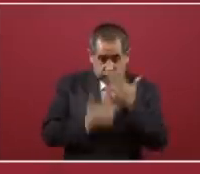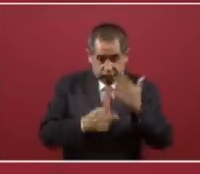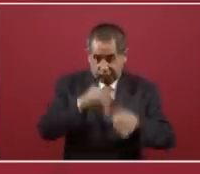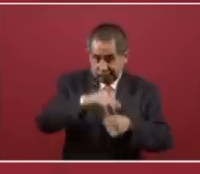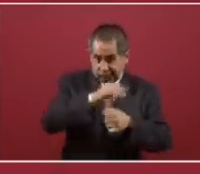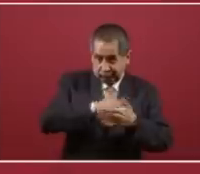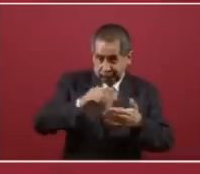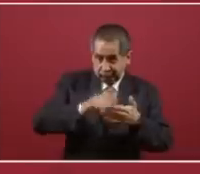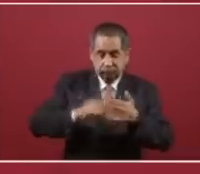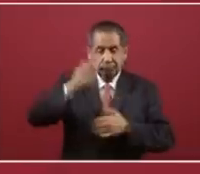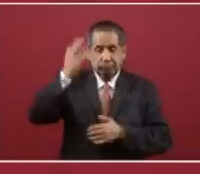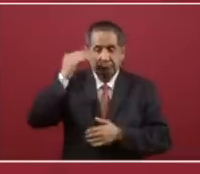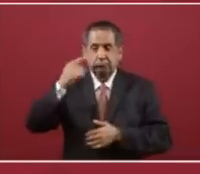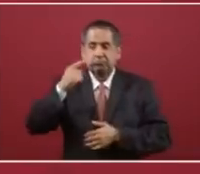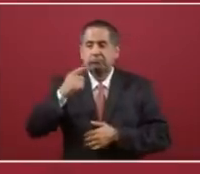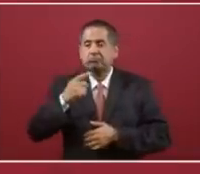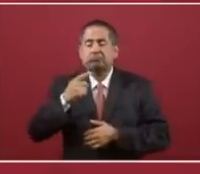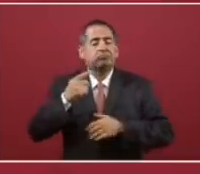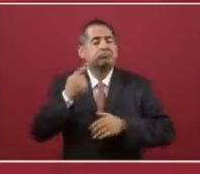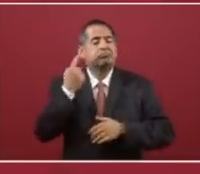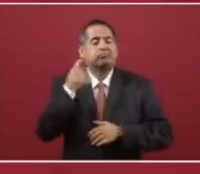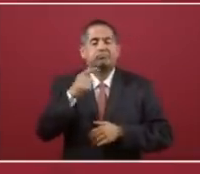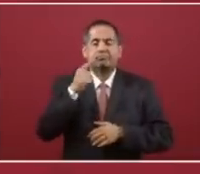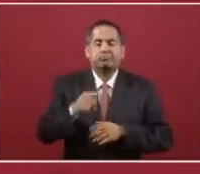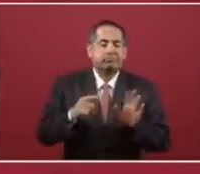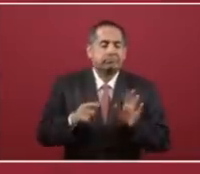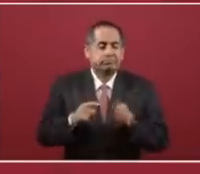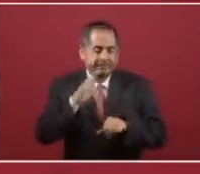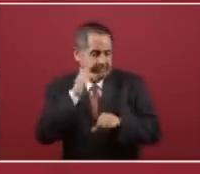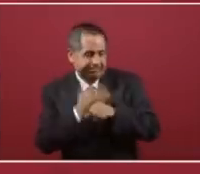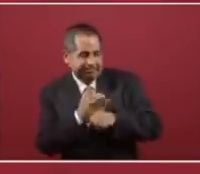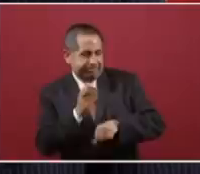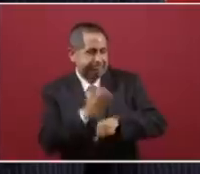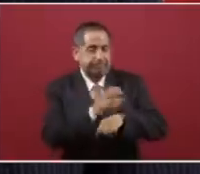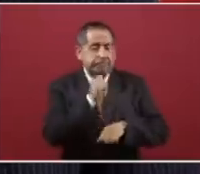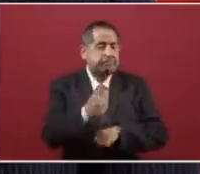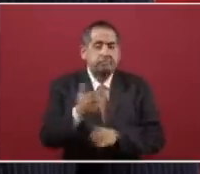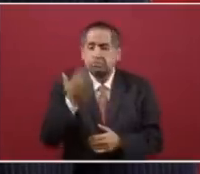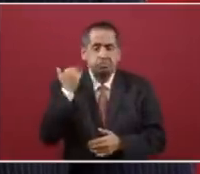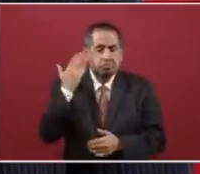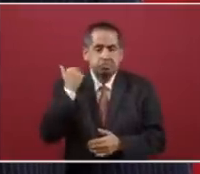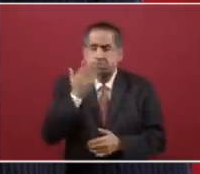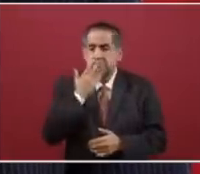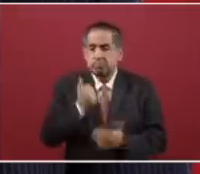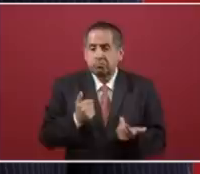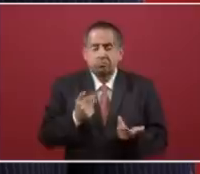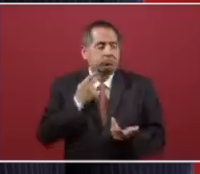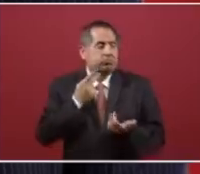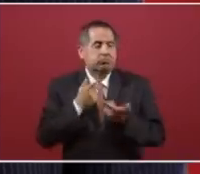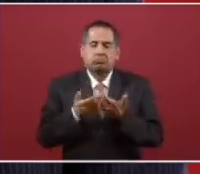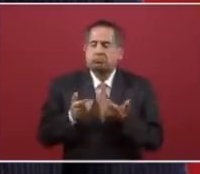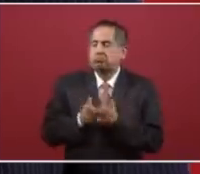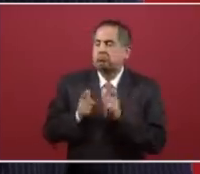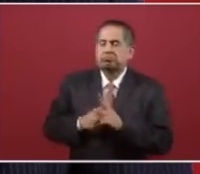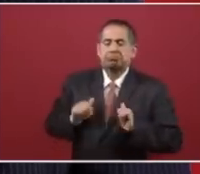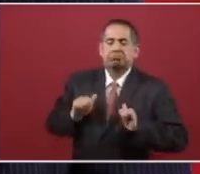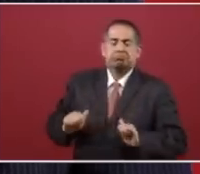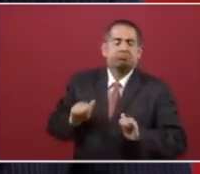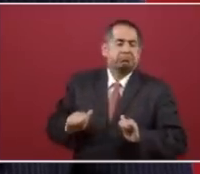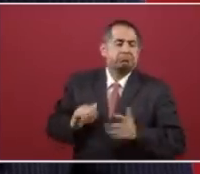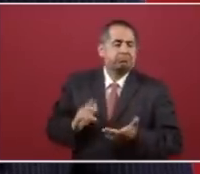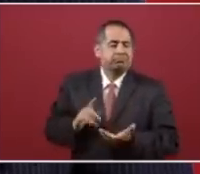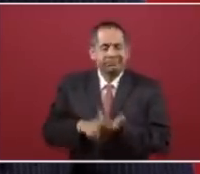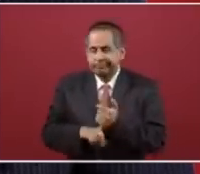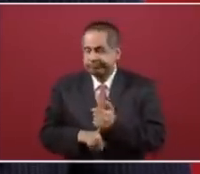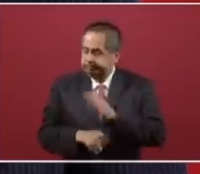estaban constituidos para efectos de que no hubiera irresponsabilidad hacia la clase política que cometía este tipo de